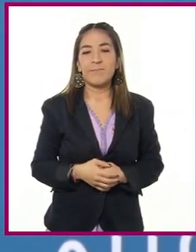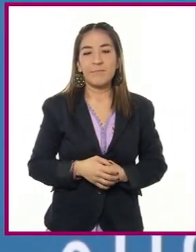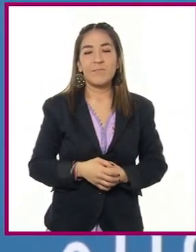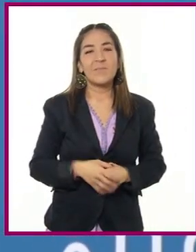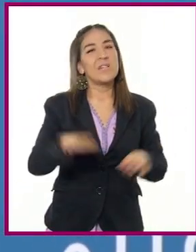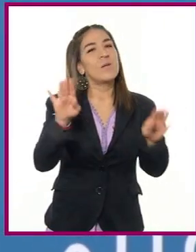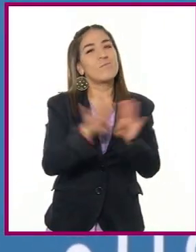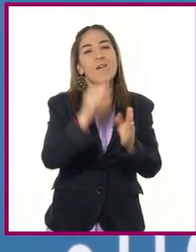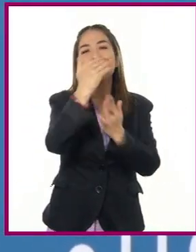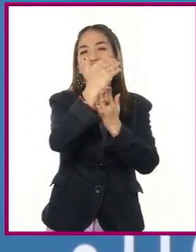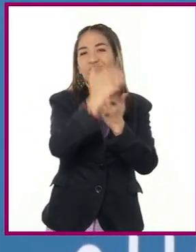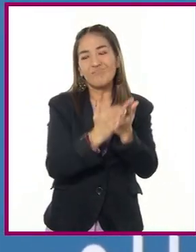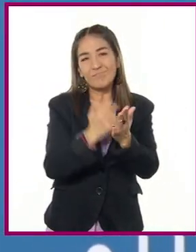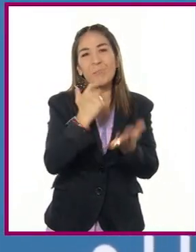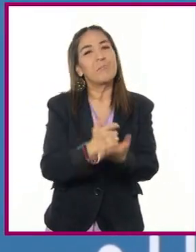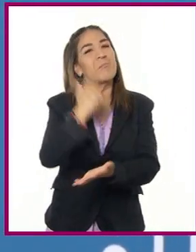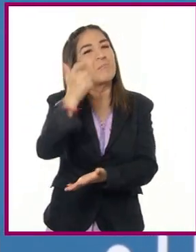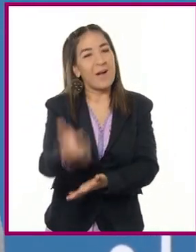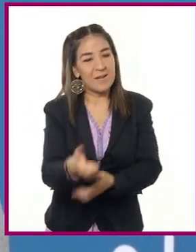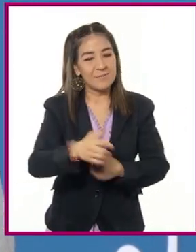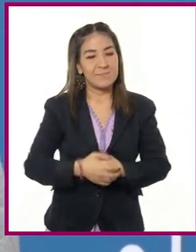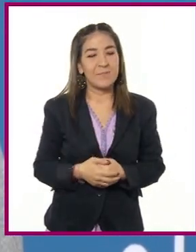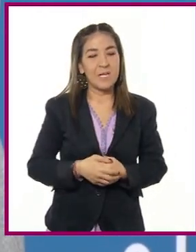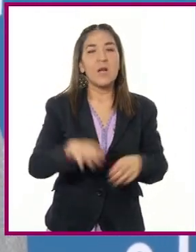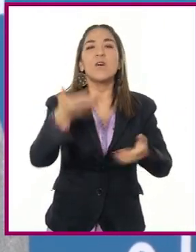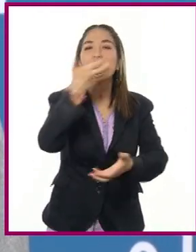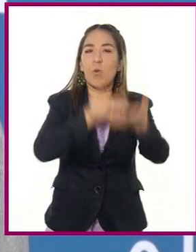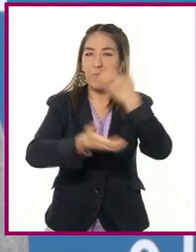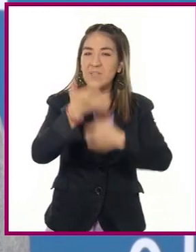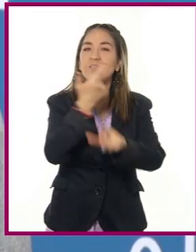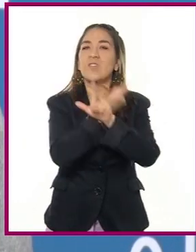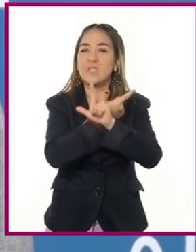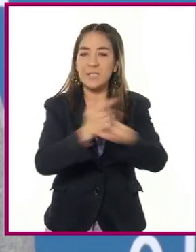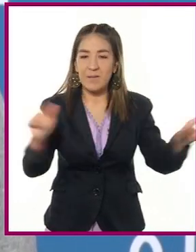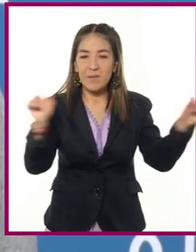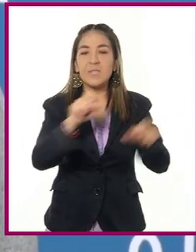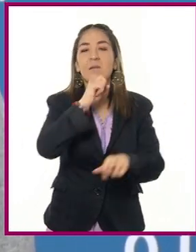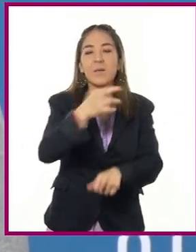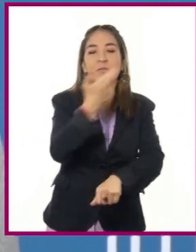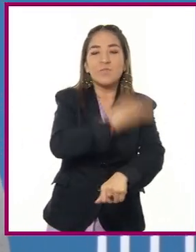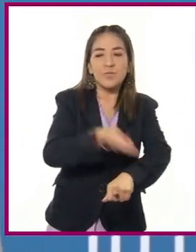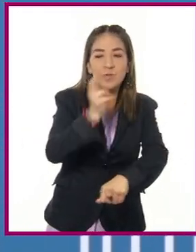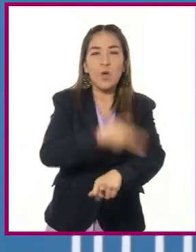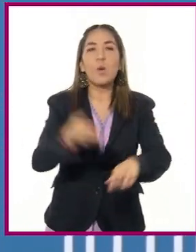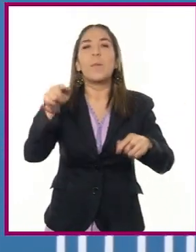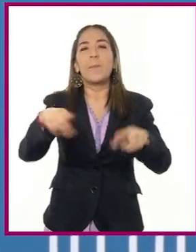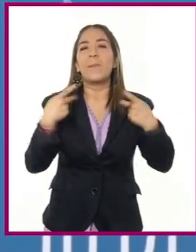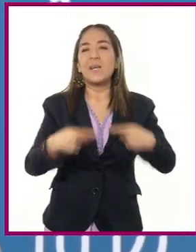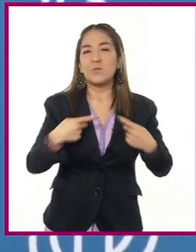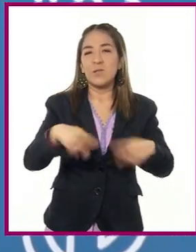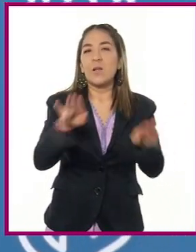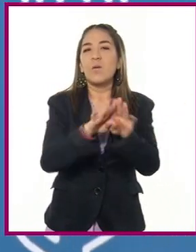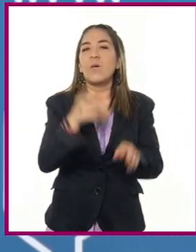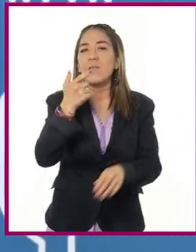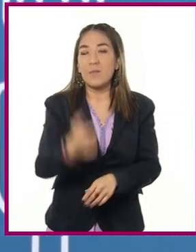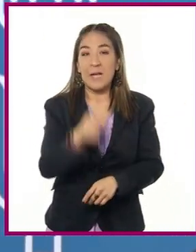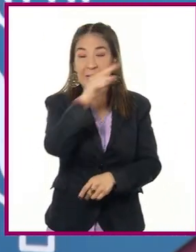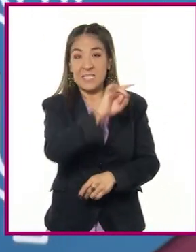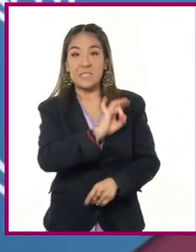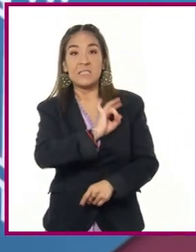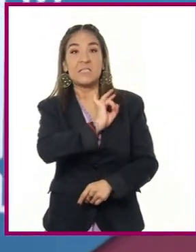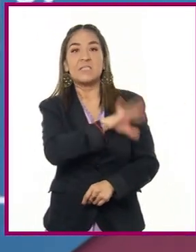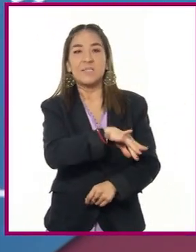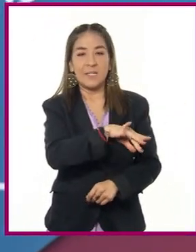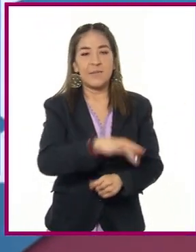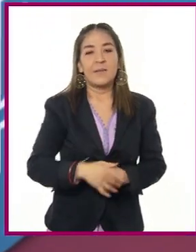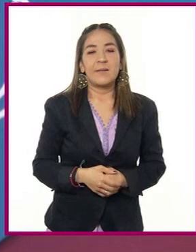del gasto público, liberalización comercial y desregulación del sector financiero. Chile se convirtió